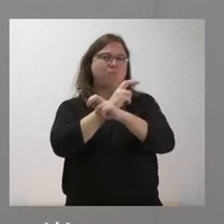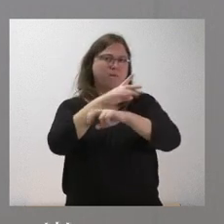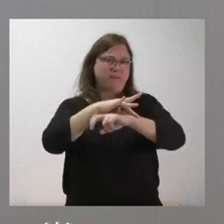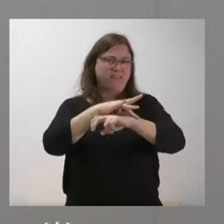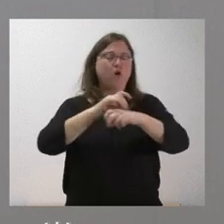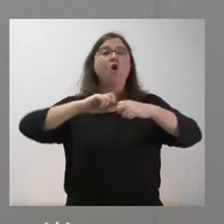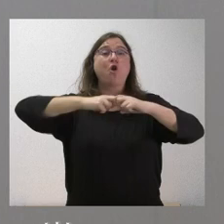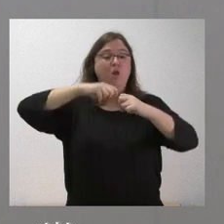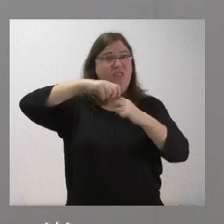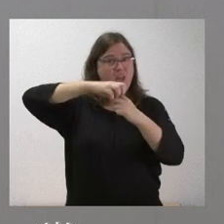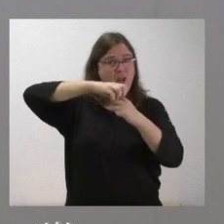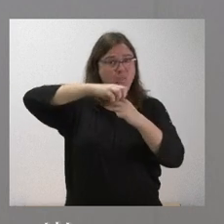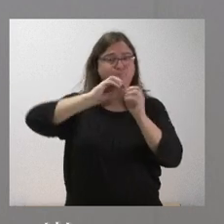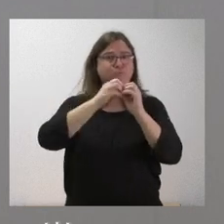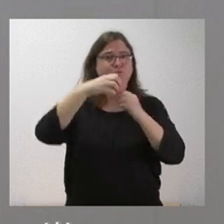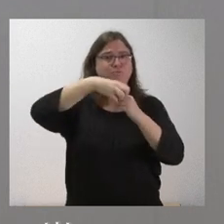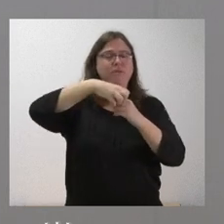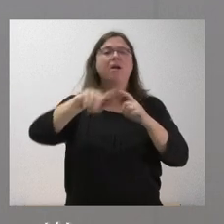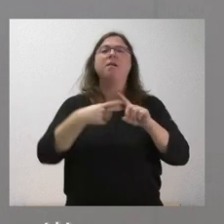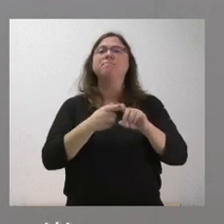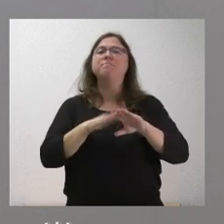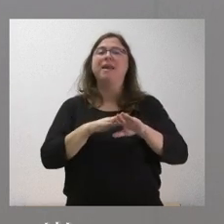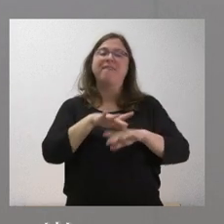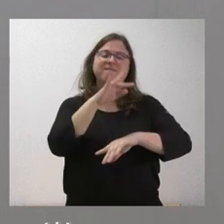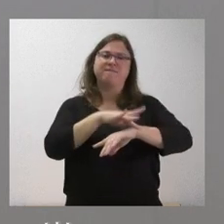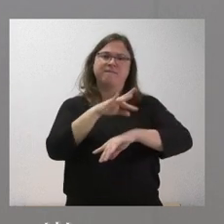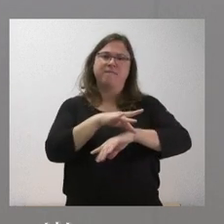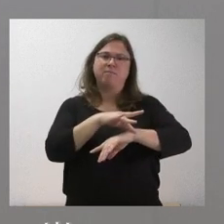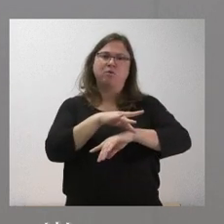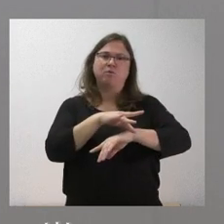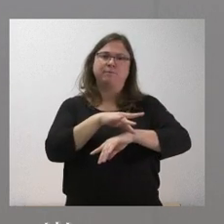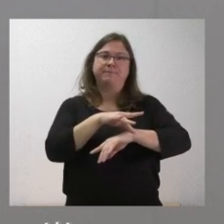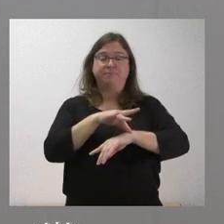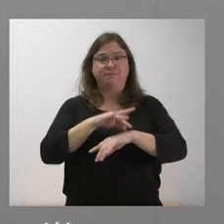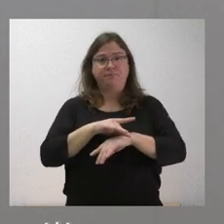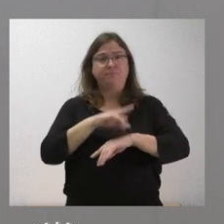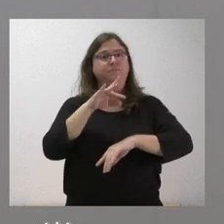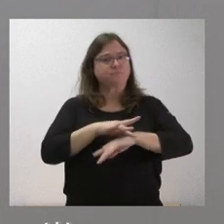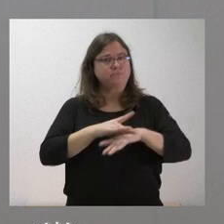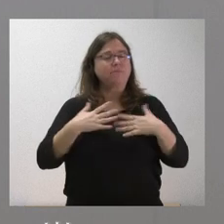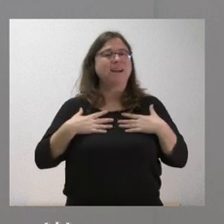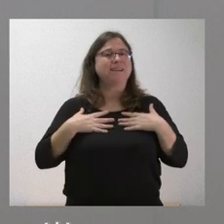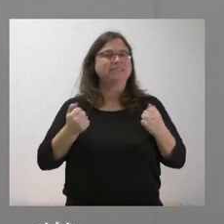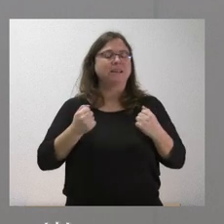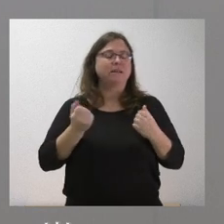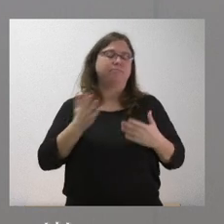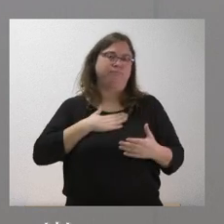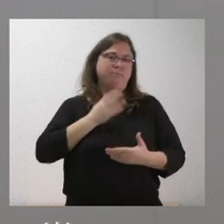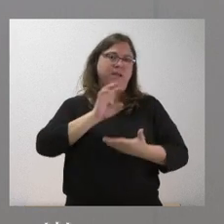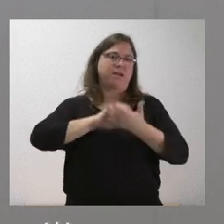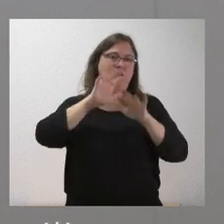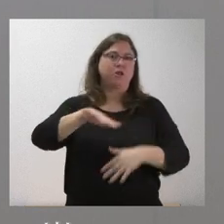de rodilla todo ello para pacientes de la eh sanidad de Castilla de León